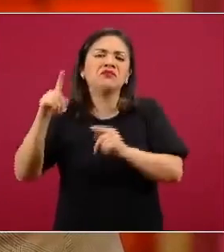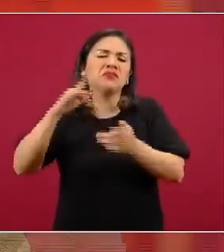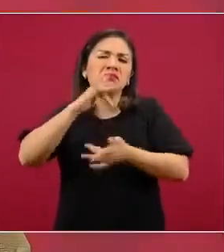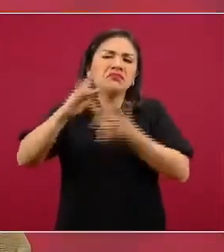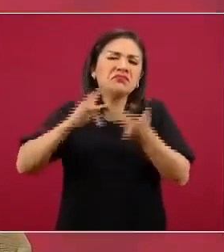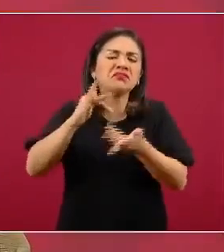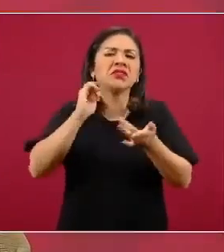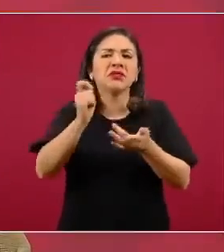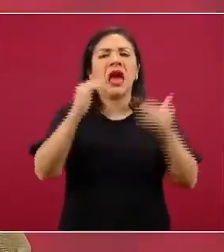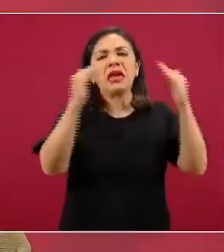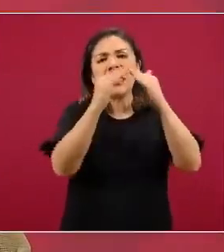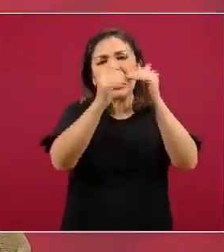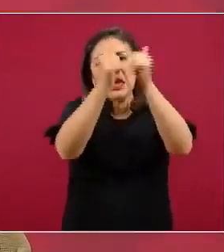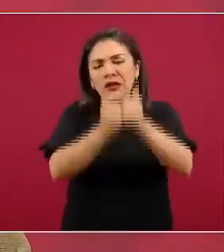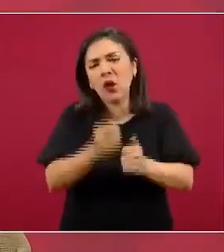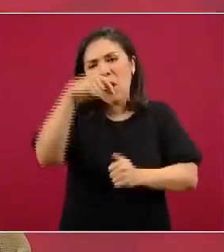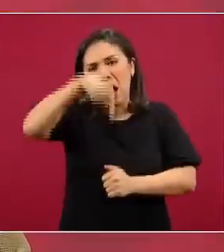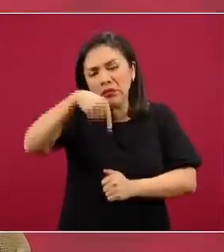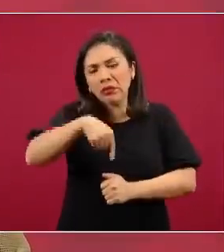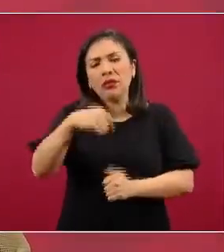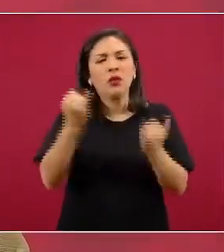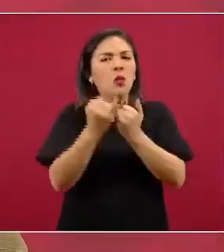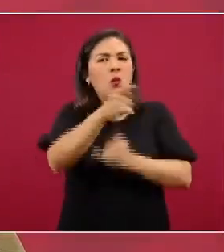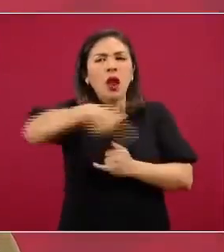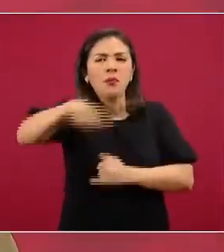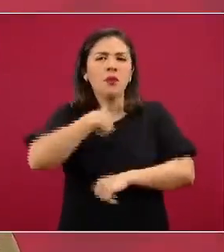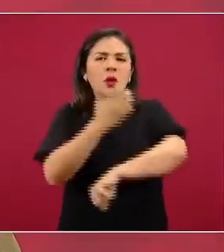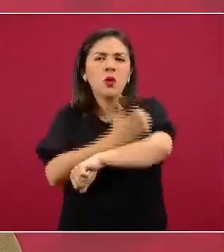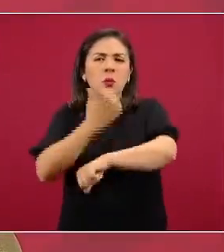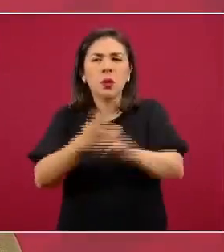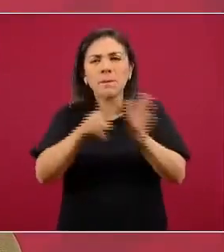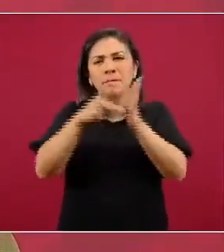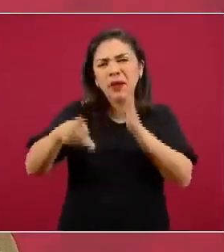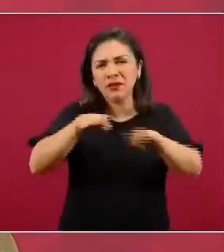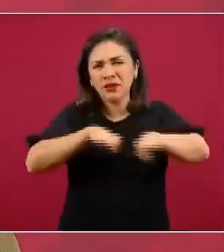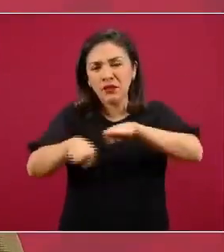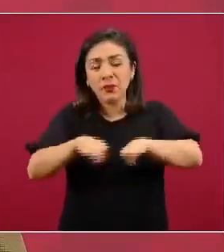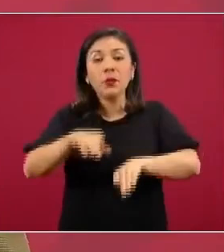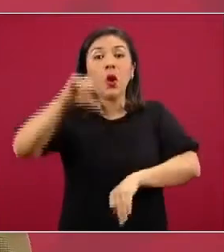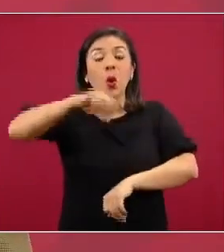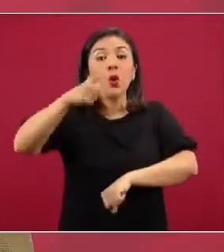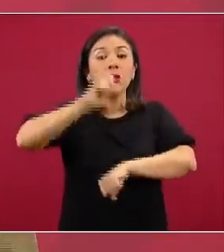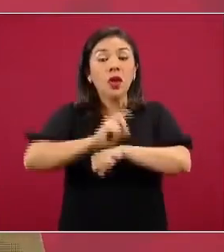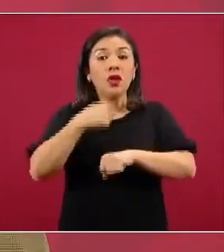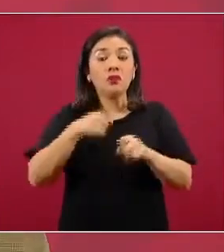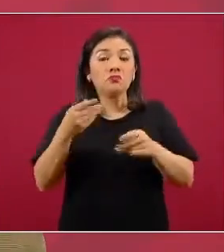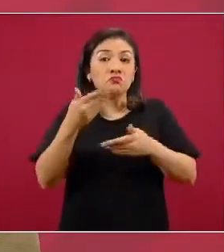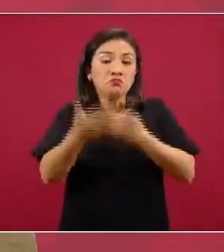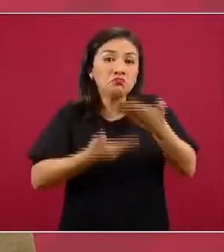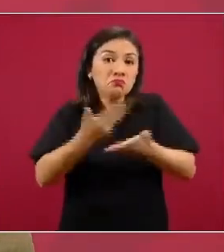casas. Aquí también un saludo a todos los compañeros periodistas. Y vamos a presentar el día de hoy